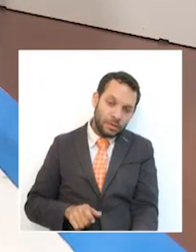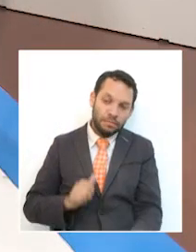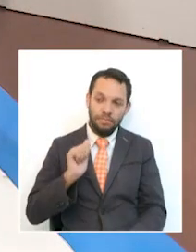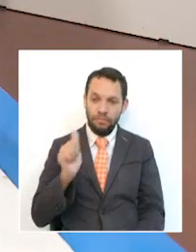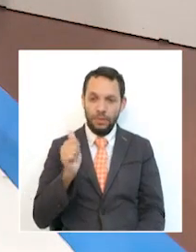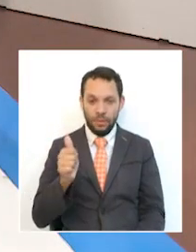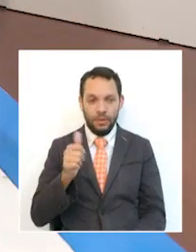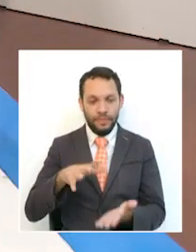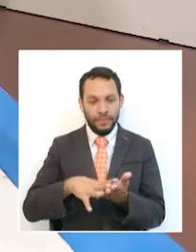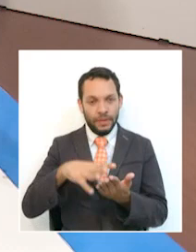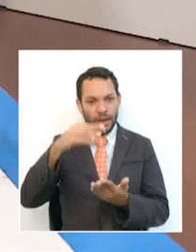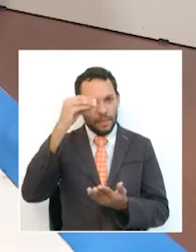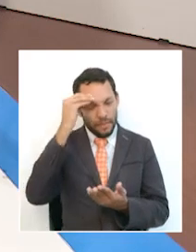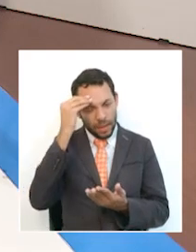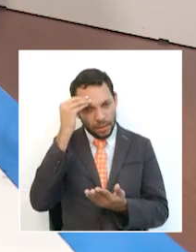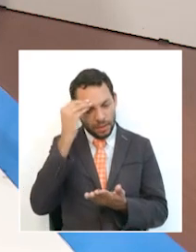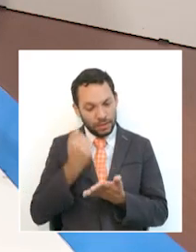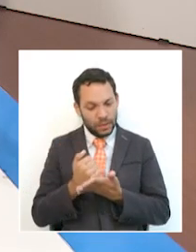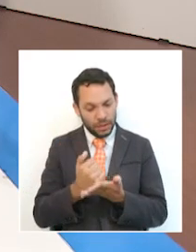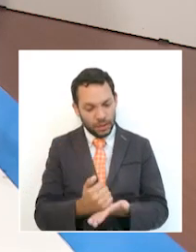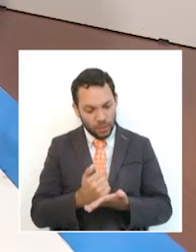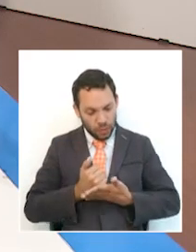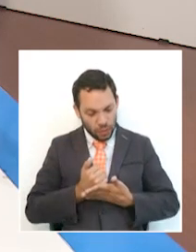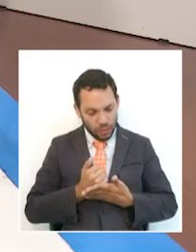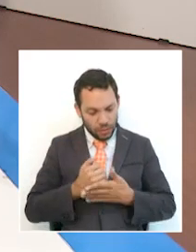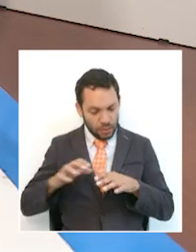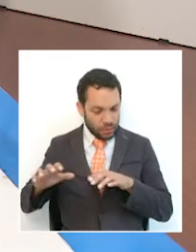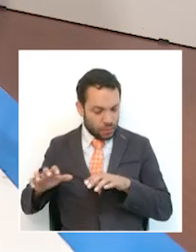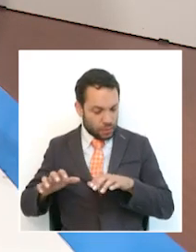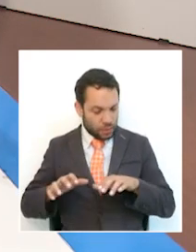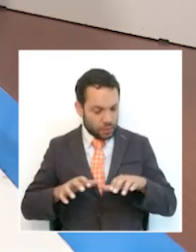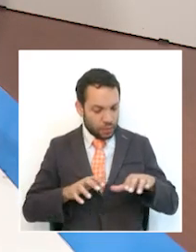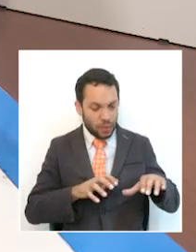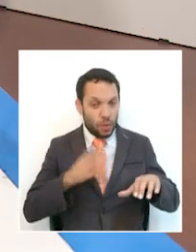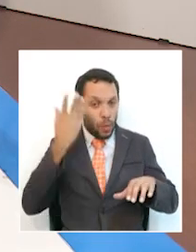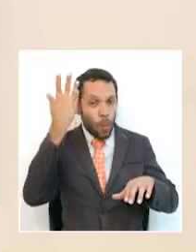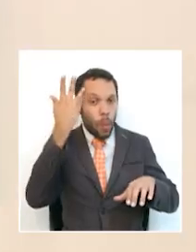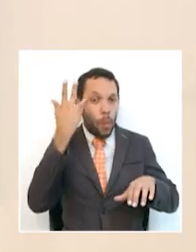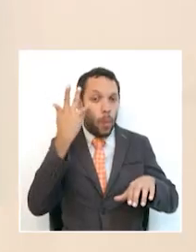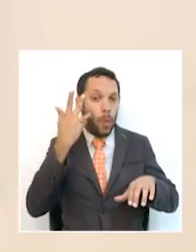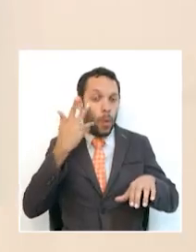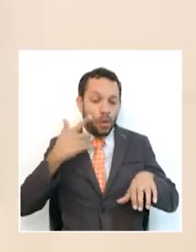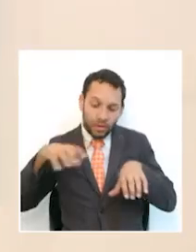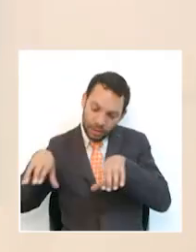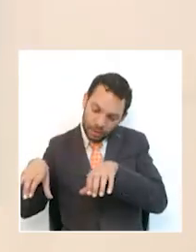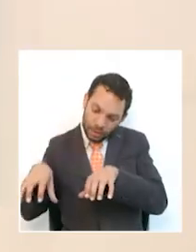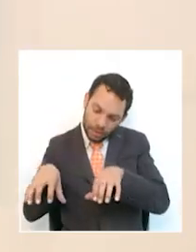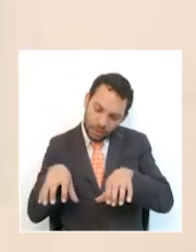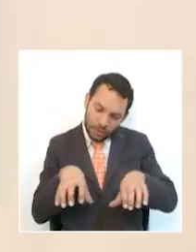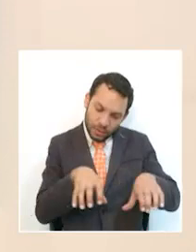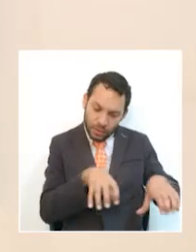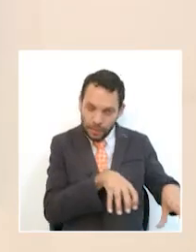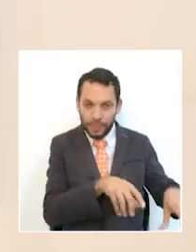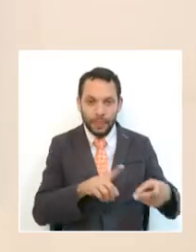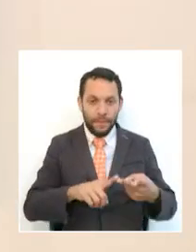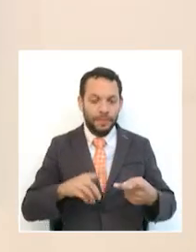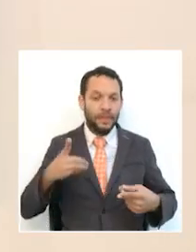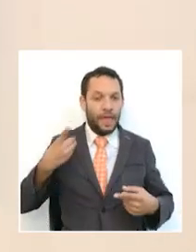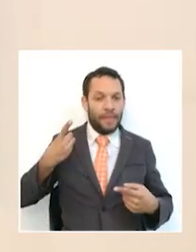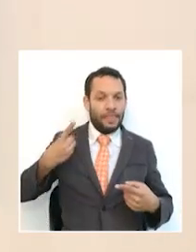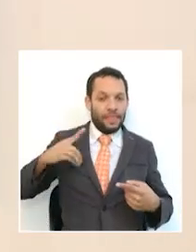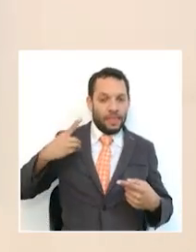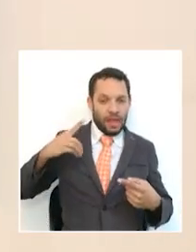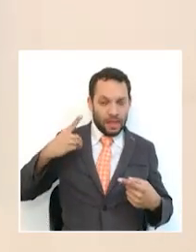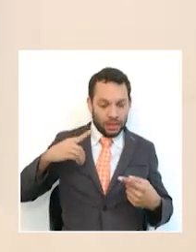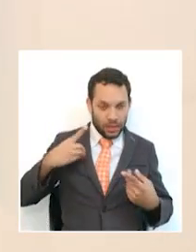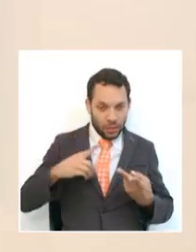a llevar un día a día en sus hogares es decir el objetivo es que desayunen como estamos desayunando en